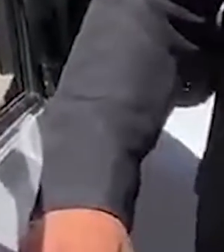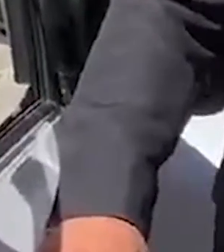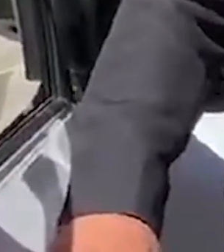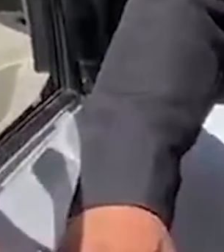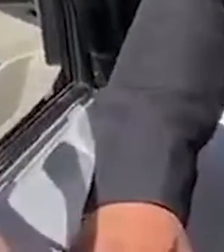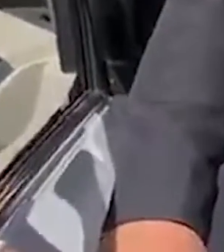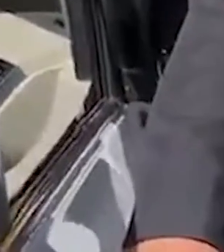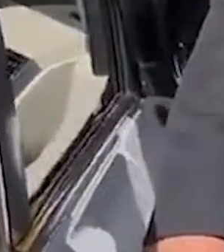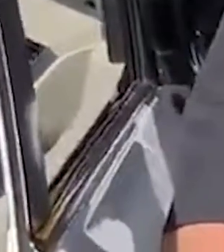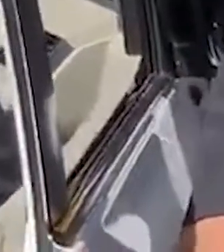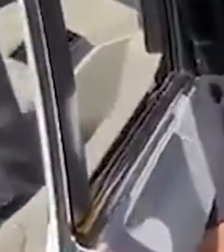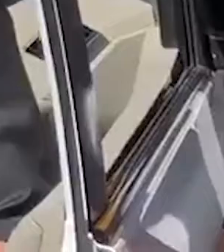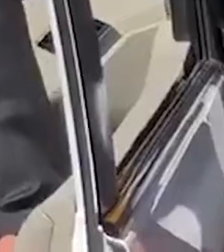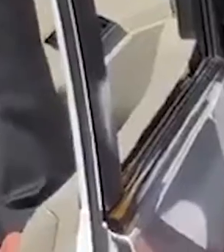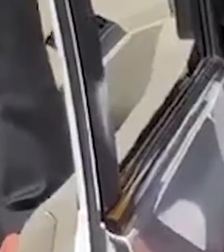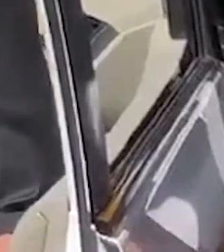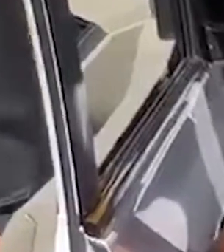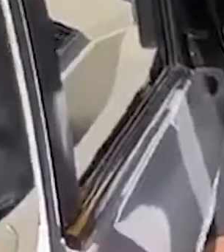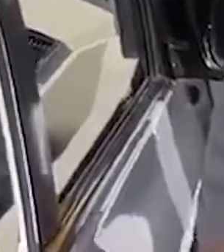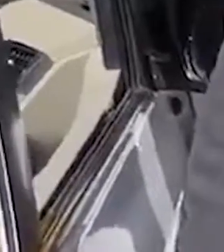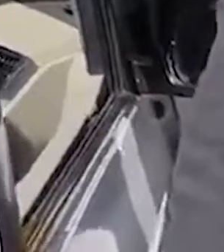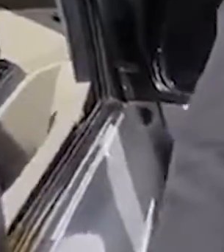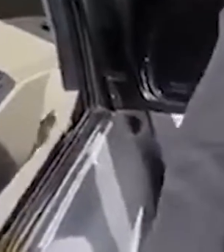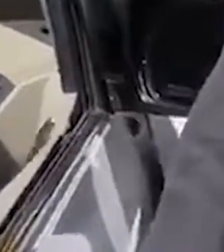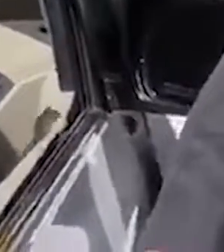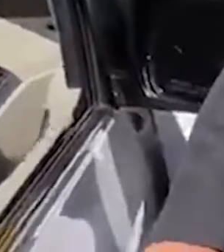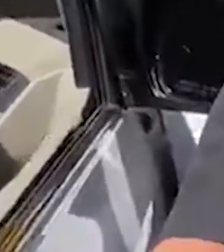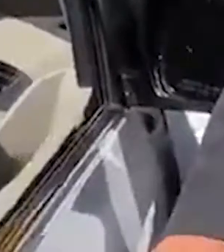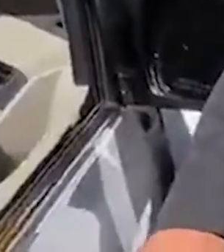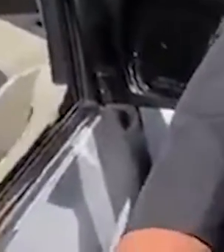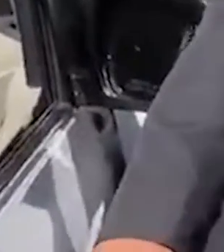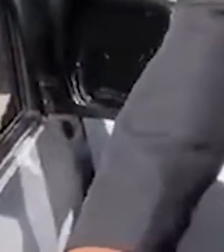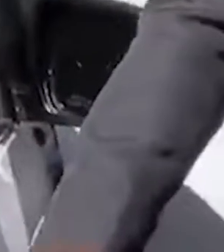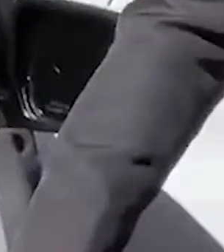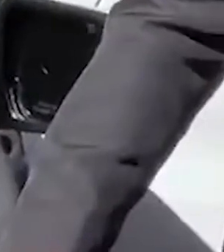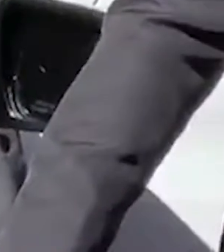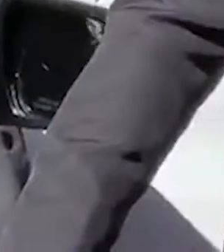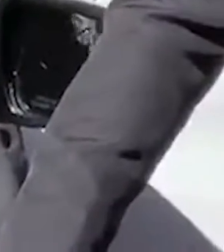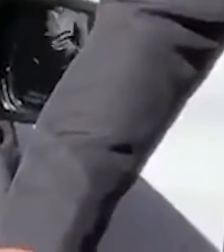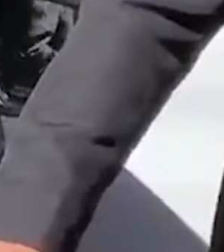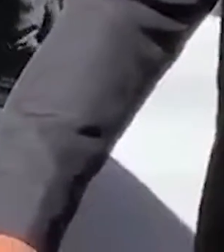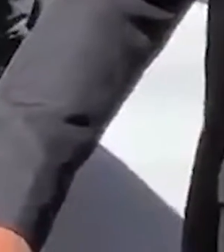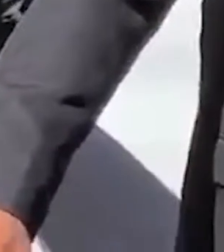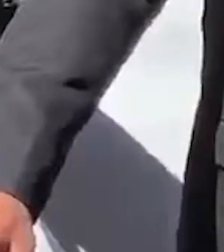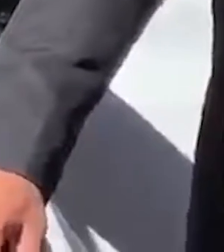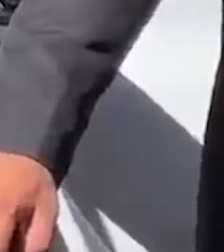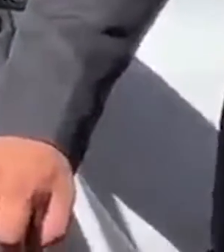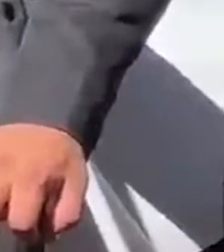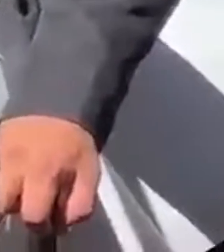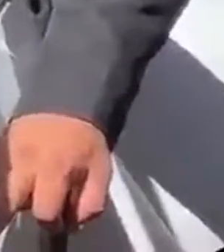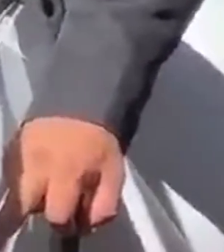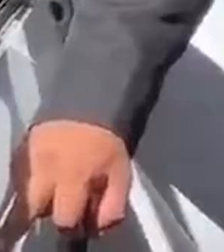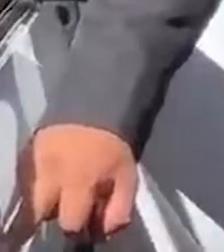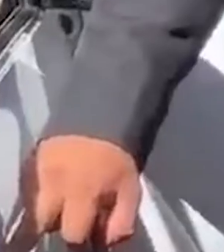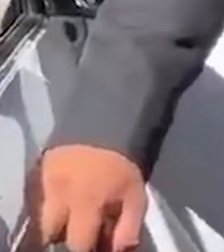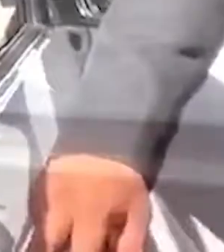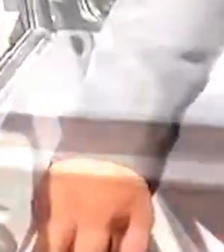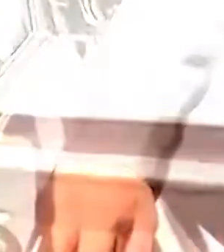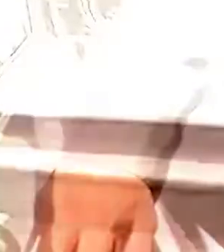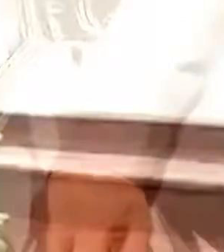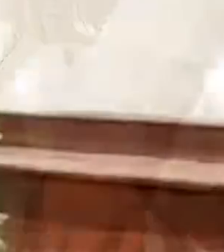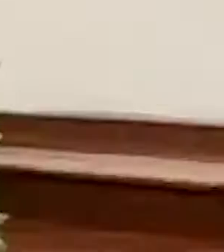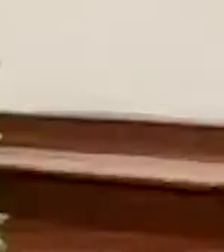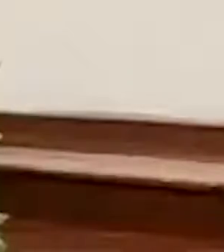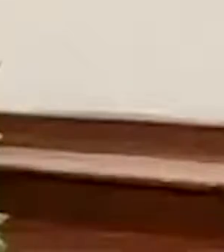Congreso del Estado, donde llegó puntual a la cita con los diputados locales, que fijaron sus posturas y le dieron un voto de confianza al nuevo